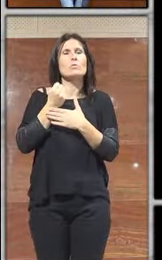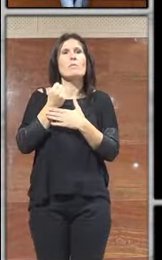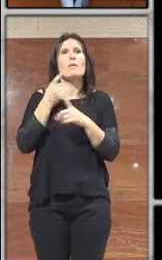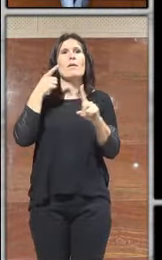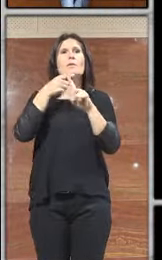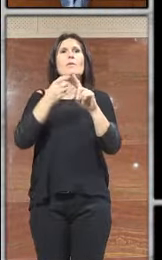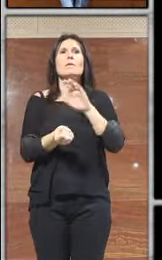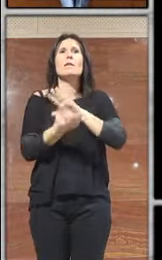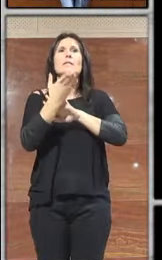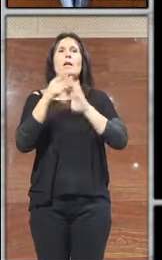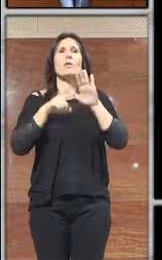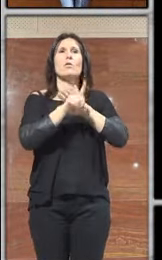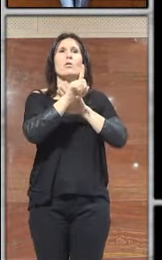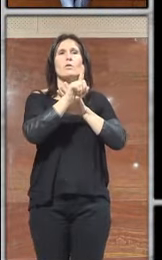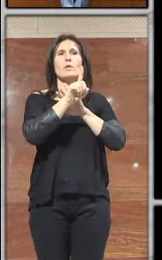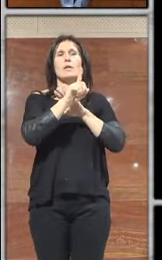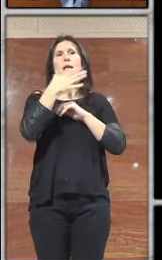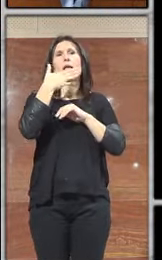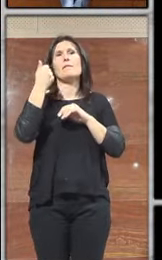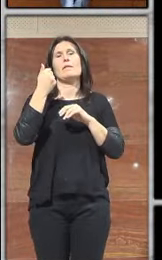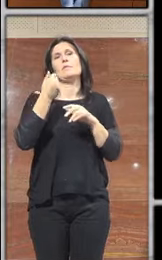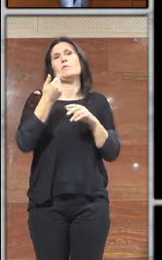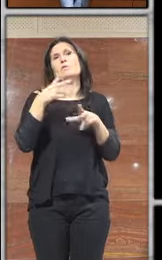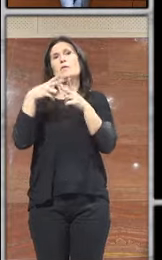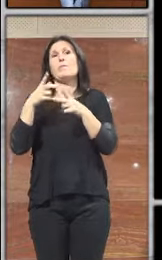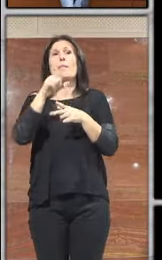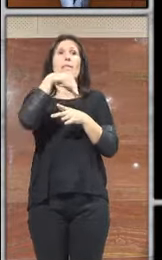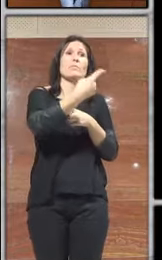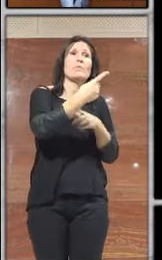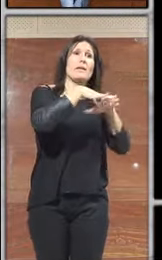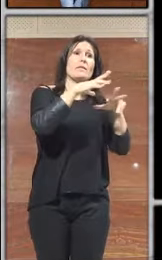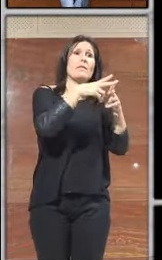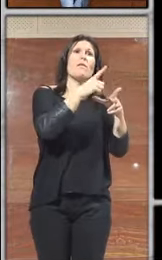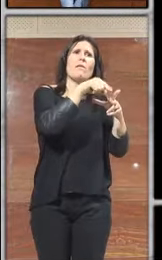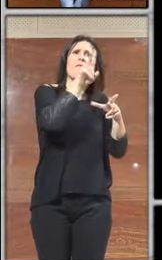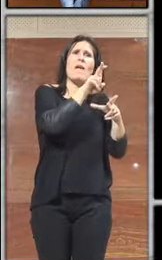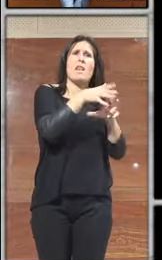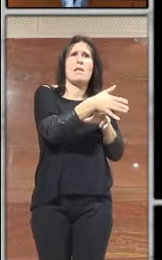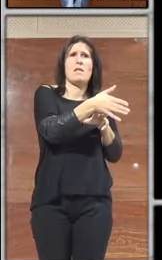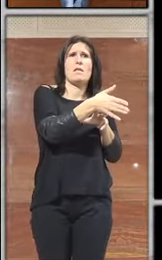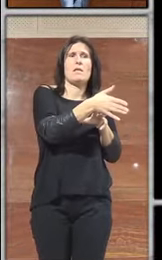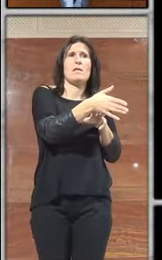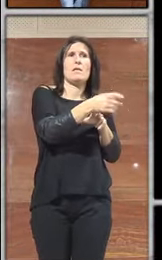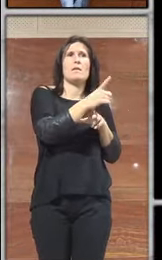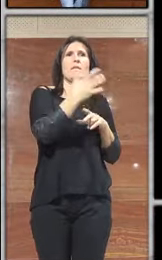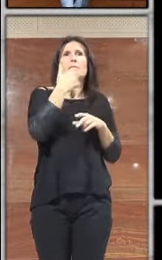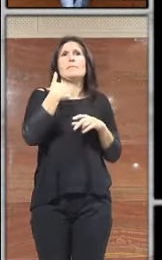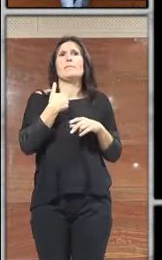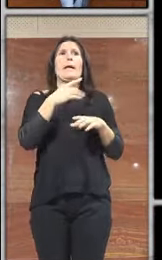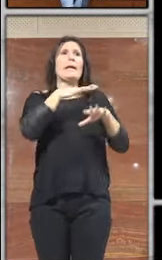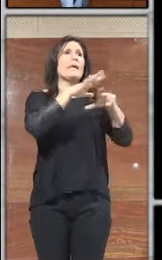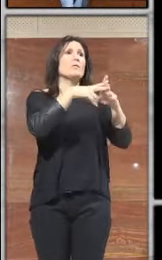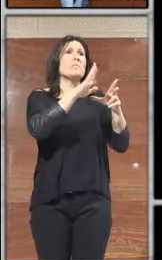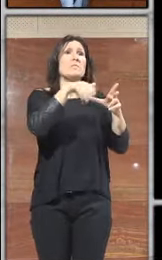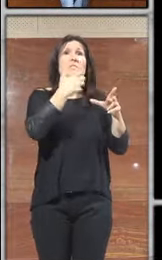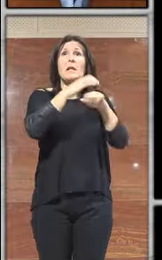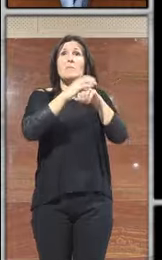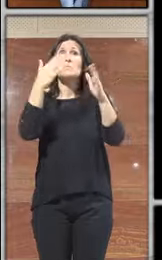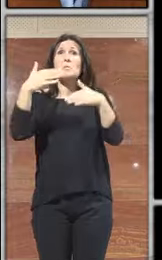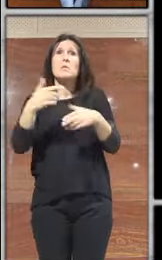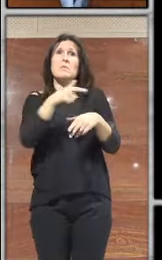habilidades de interacción social para que luego el uso de las redes sociales tenga sentido. Es decir, ¿para qué quieres una red social si no tienes amigos?